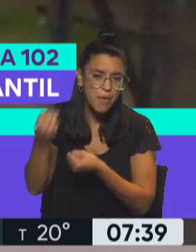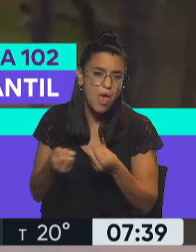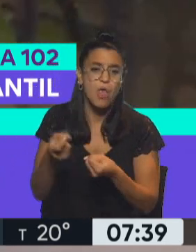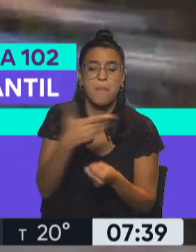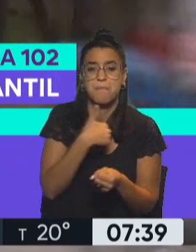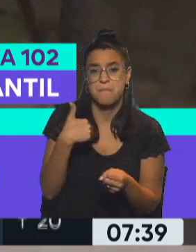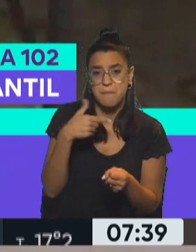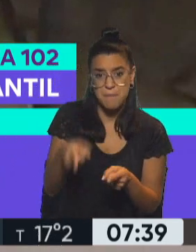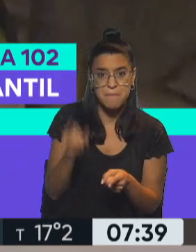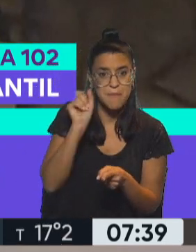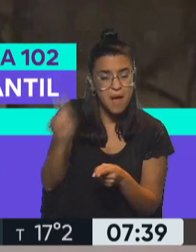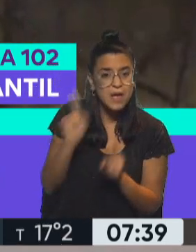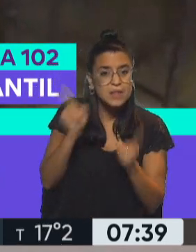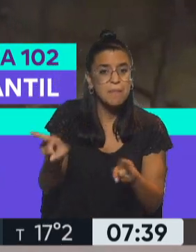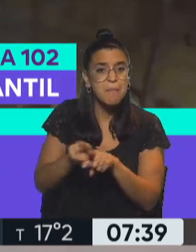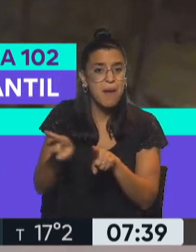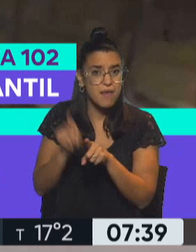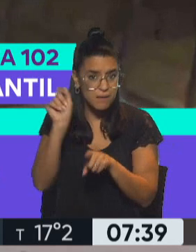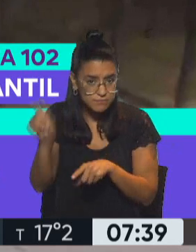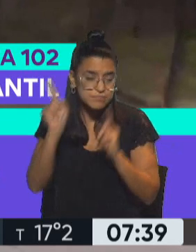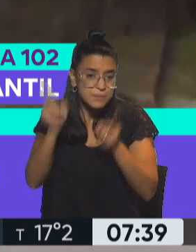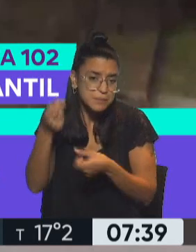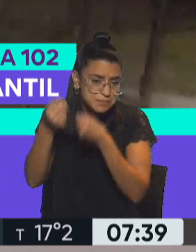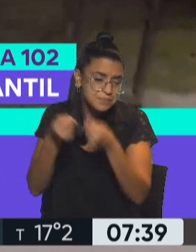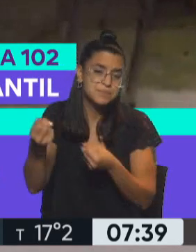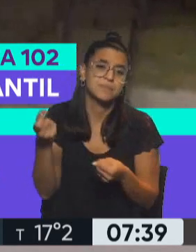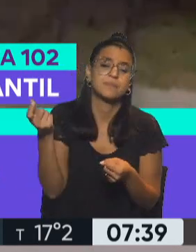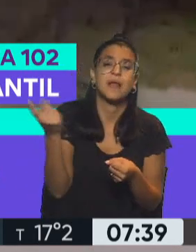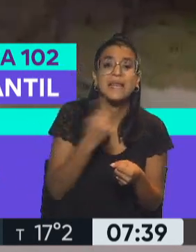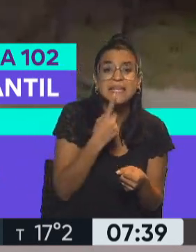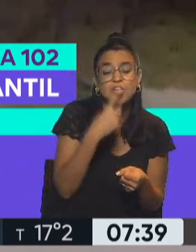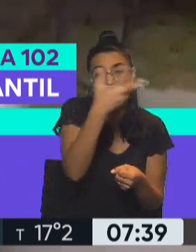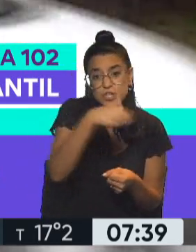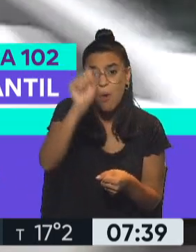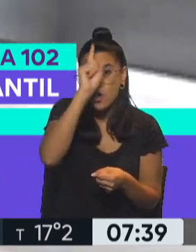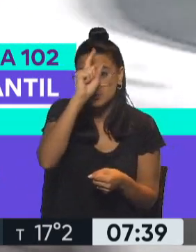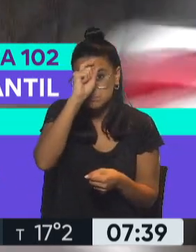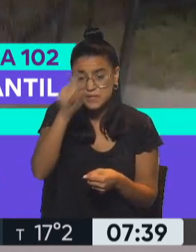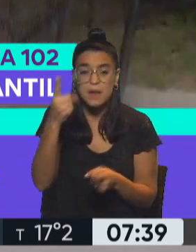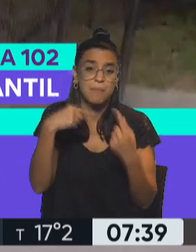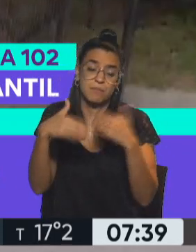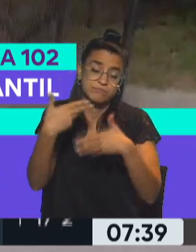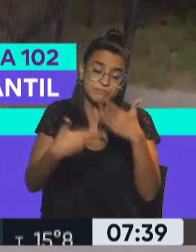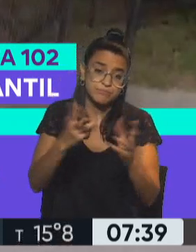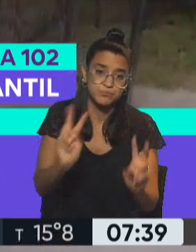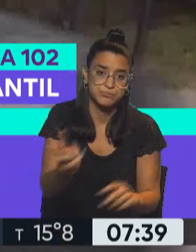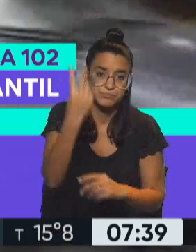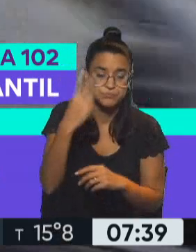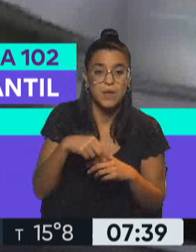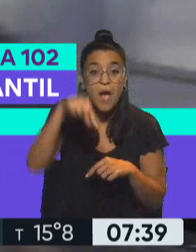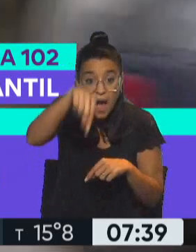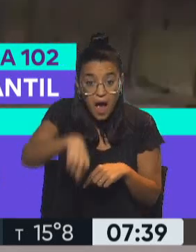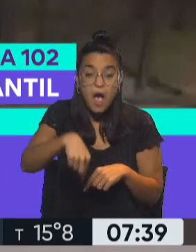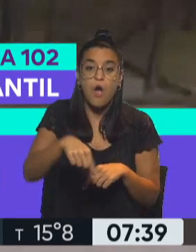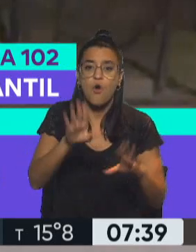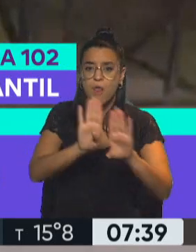su madre y por la pareja de ella. El niño fue llevado al hospital, pero luego falleció. Ahora el frente